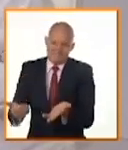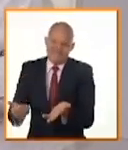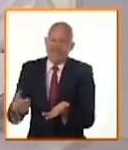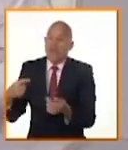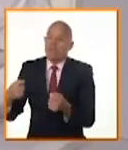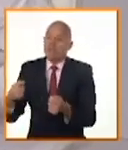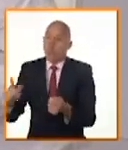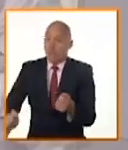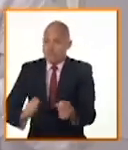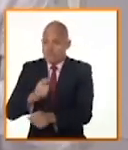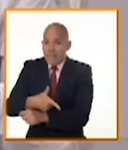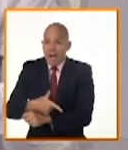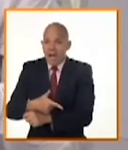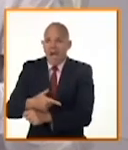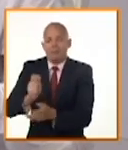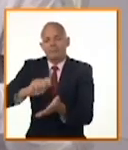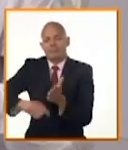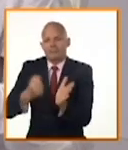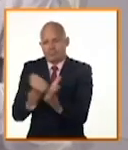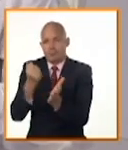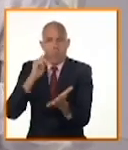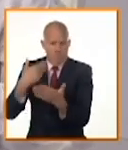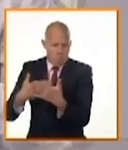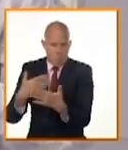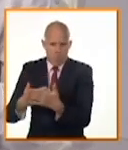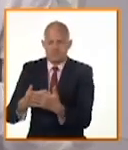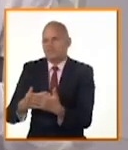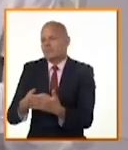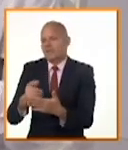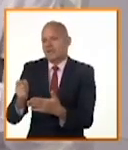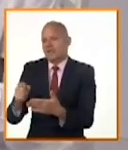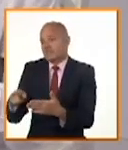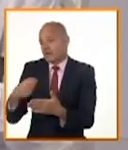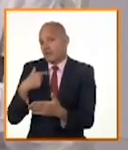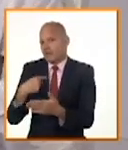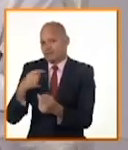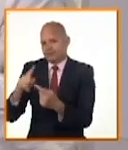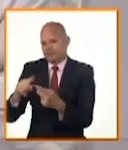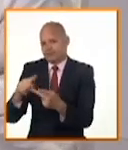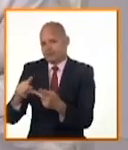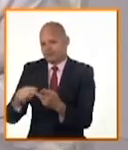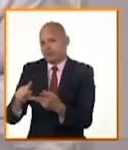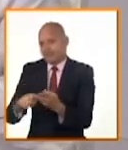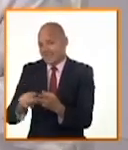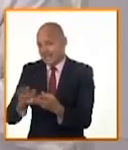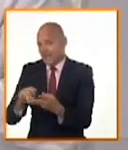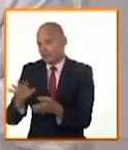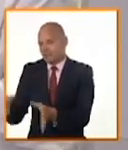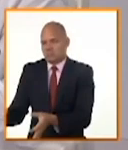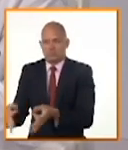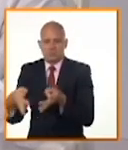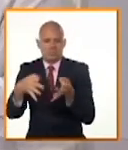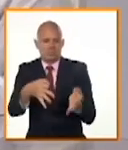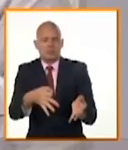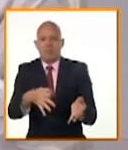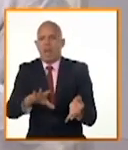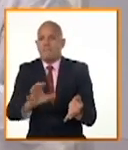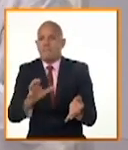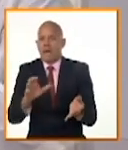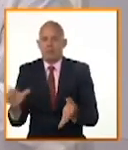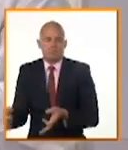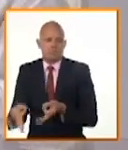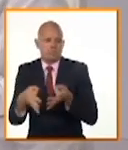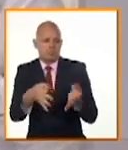el tamaño de la Caja Chica es un acuerdo entre el cliente y el banco lo que se especifica los cinco mil es que cada